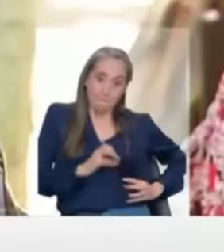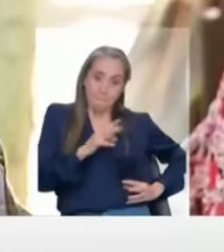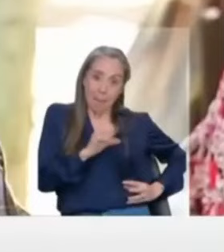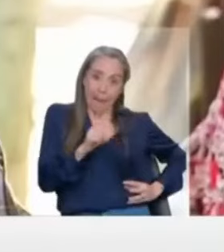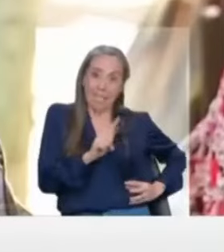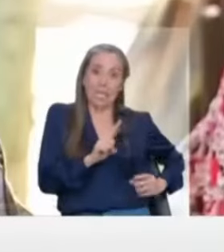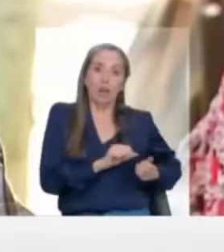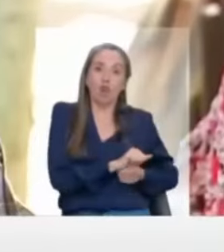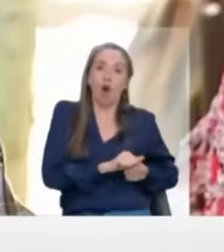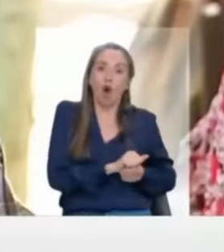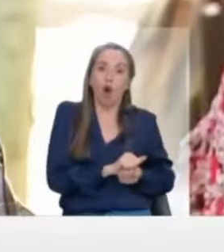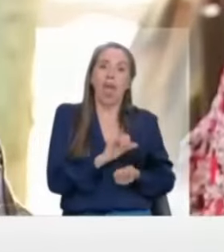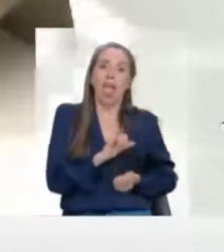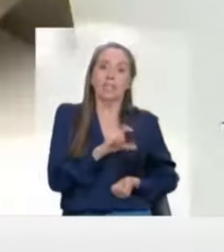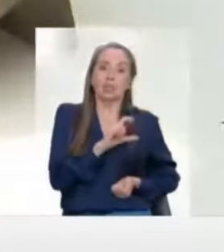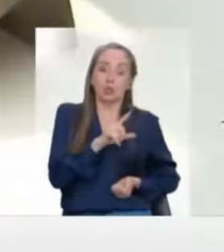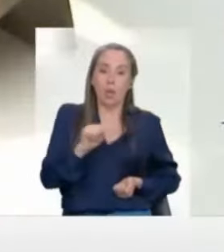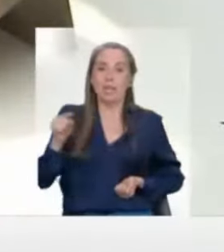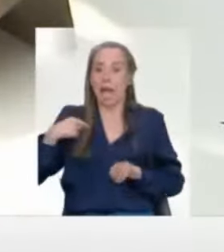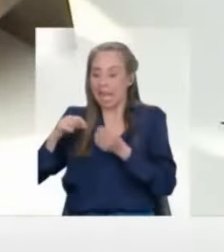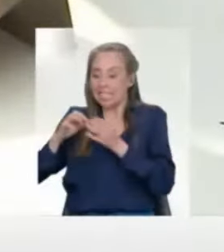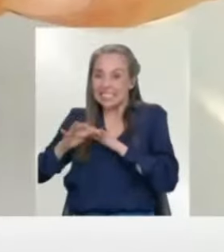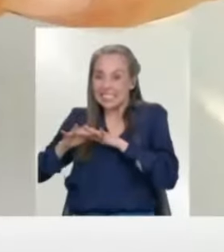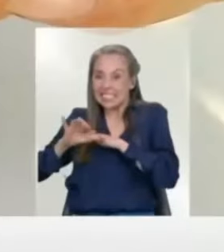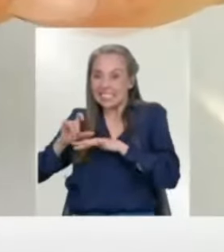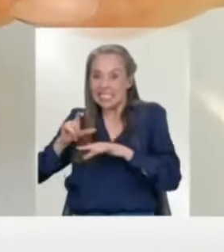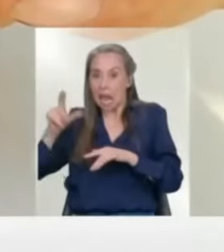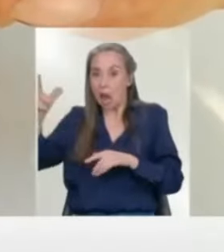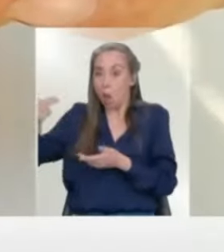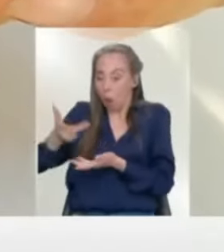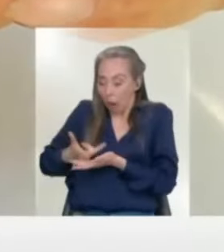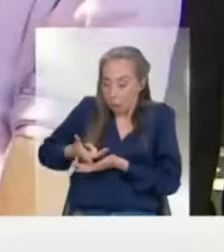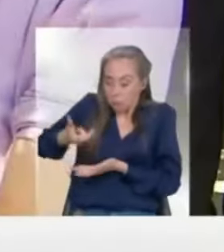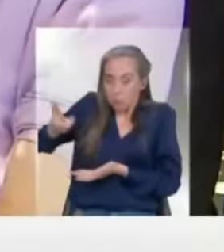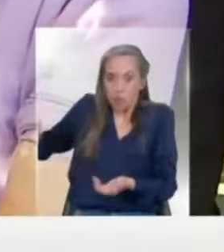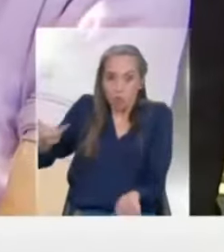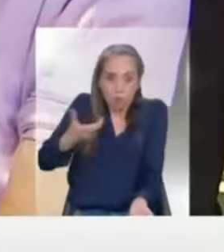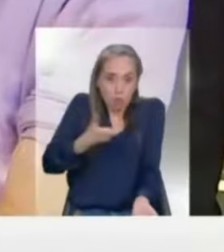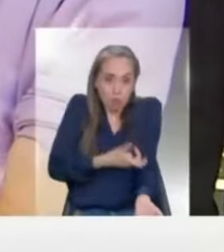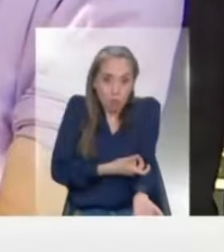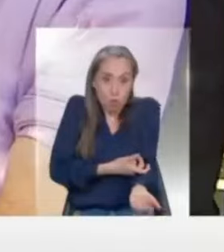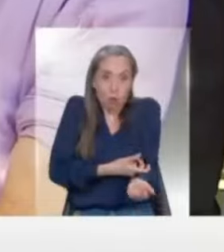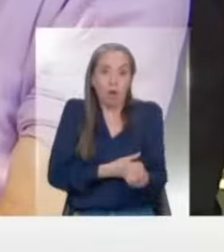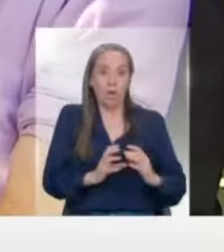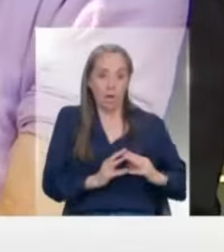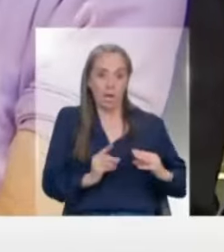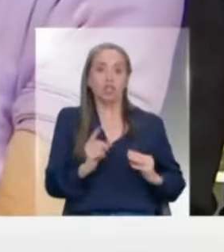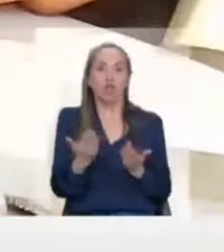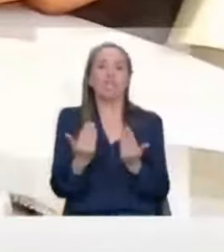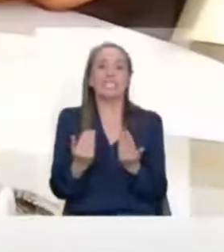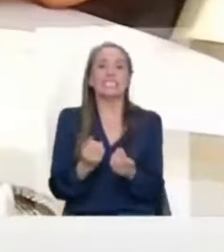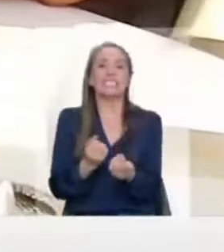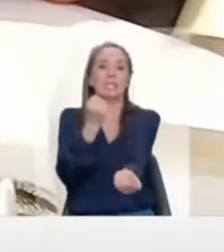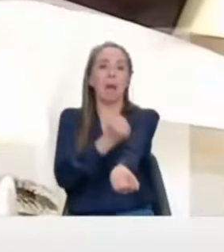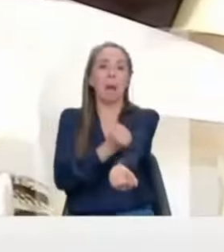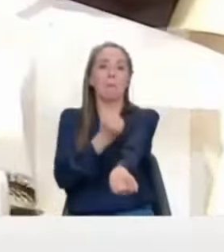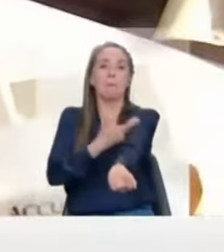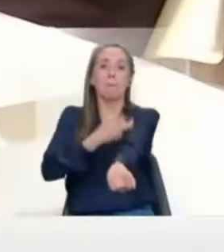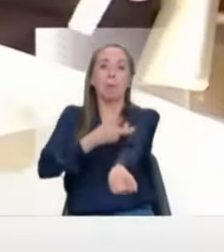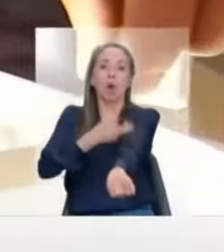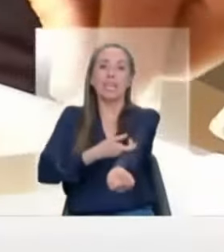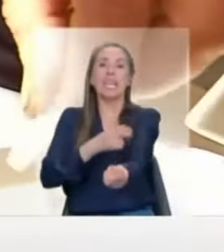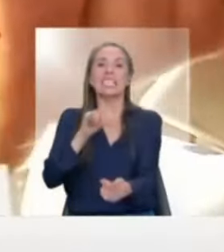yo trasplanto células que van a generar esta insulina no van no van a necesitar el tratamiento clásico que es la administración de